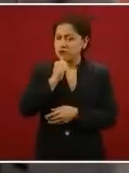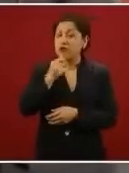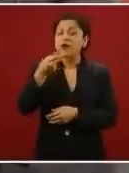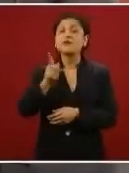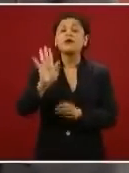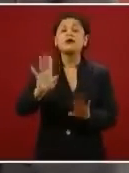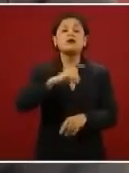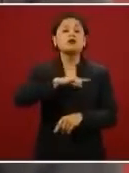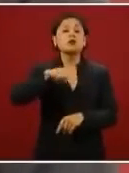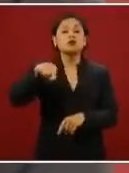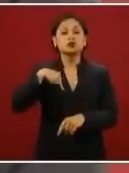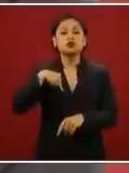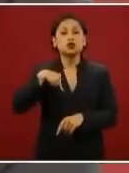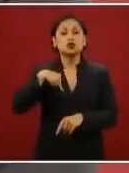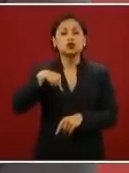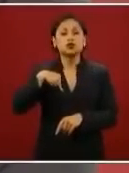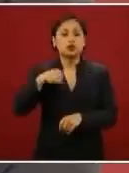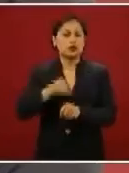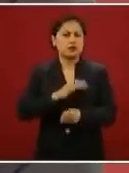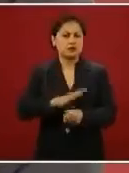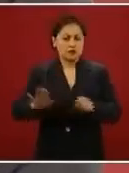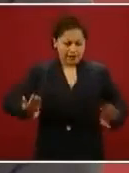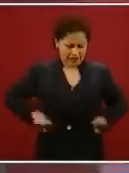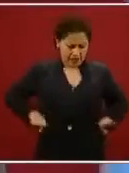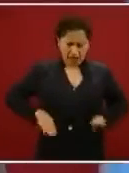actuar de manera inhumana.